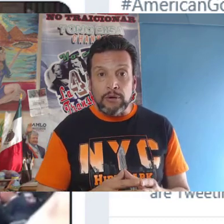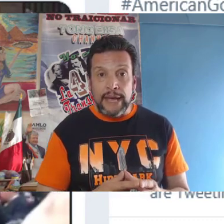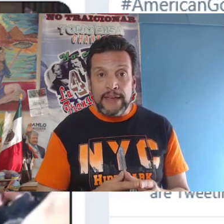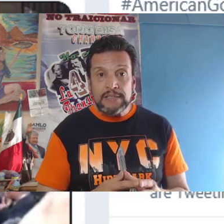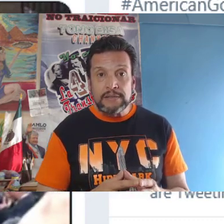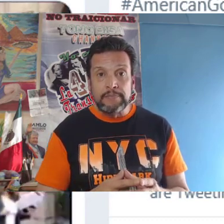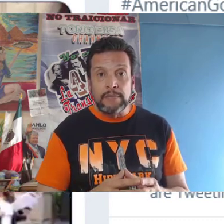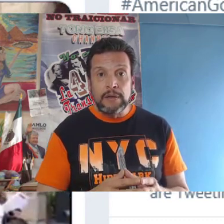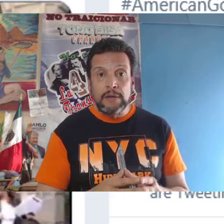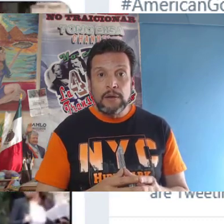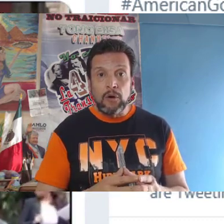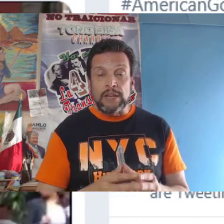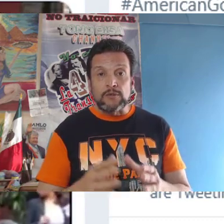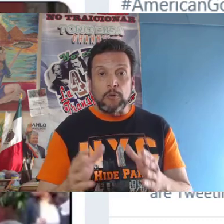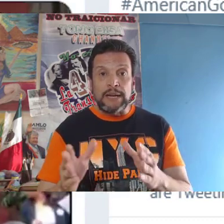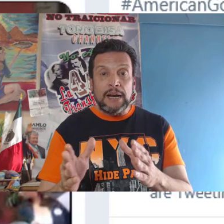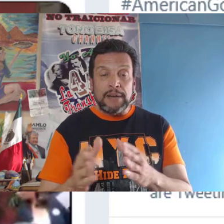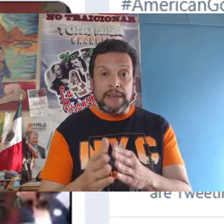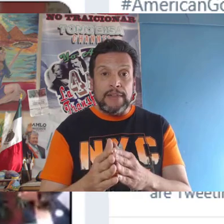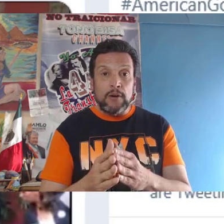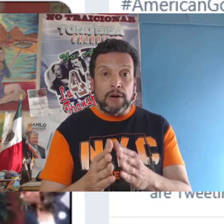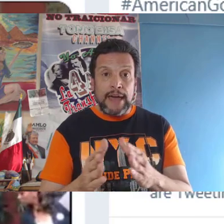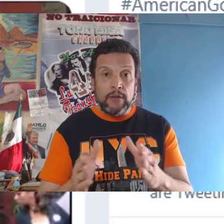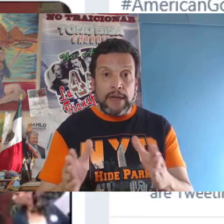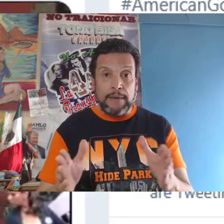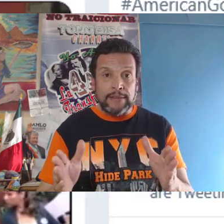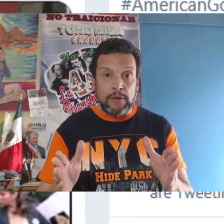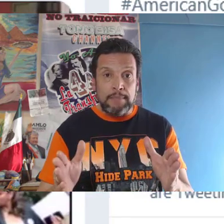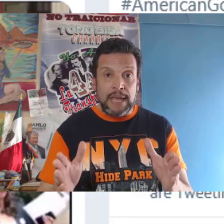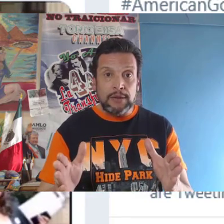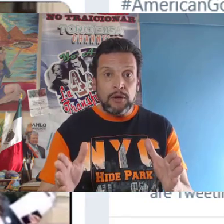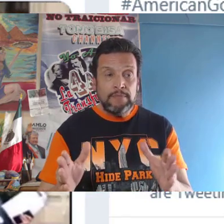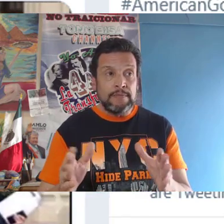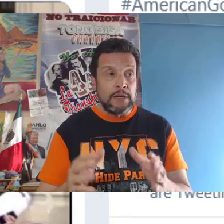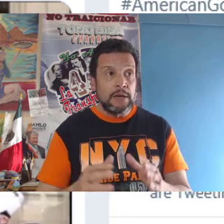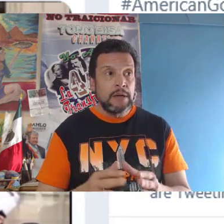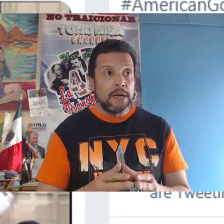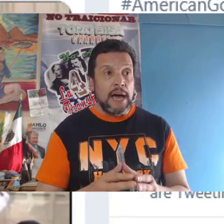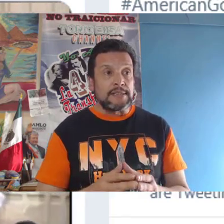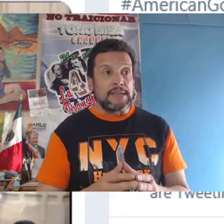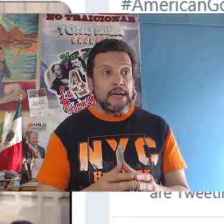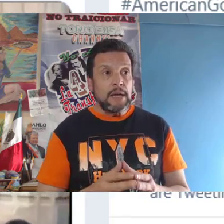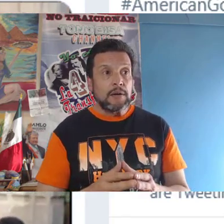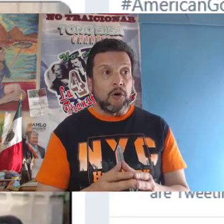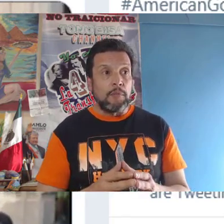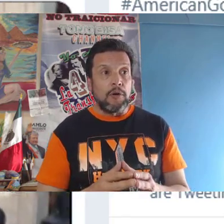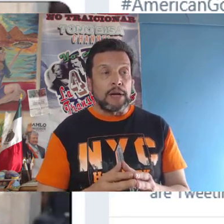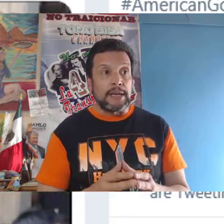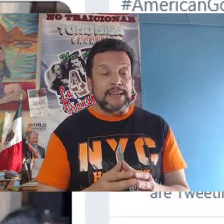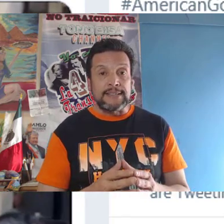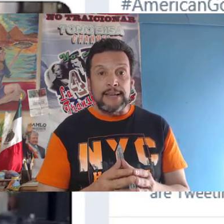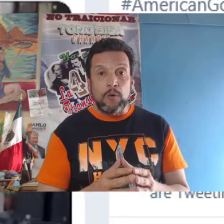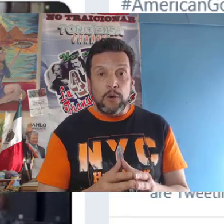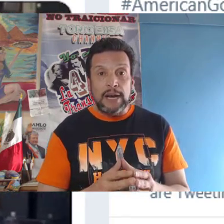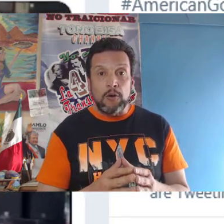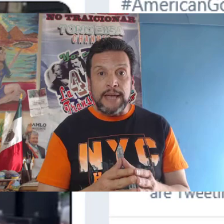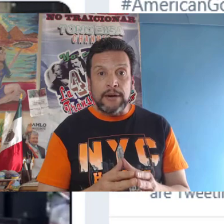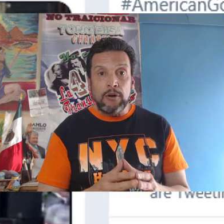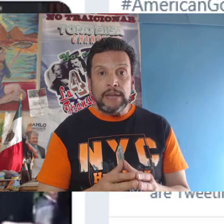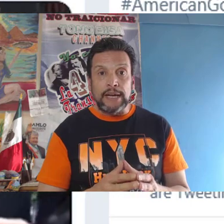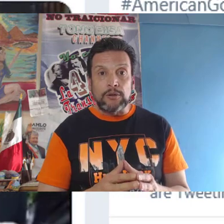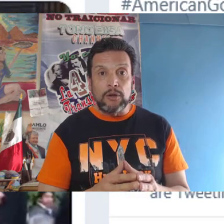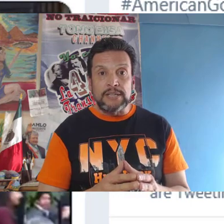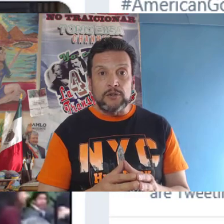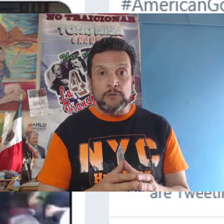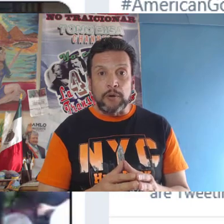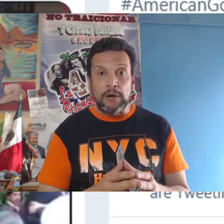muy abandonadas, o descubrir el verdadero grado de abandonamiento, así como que se asegure el